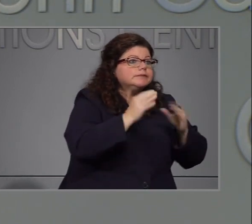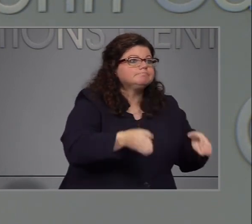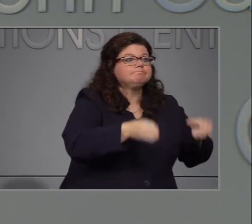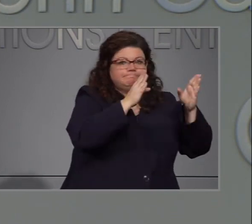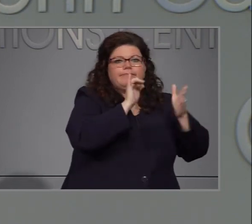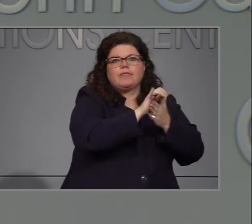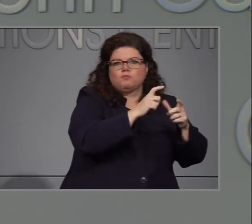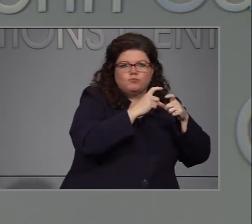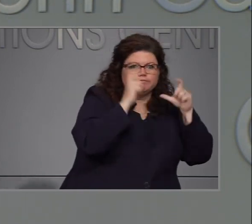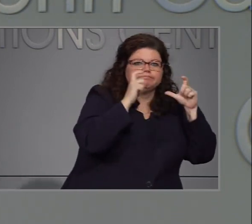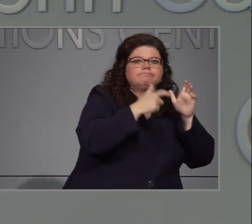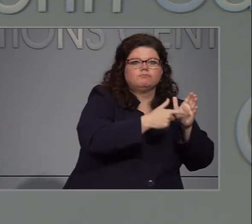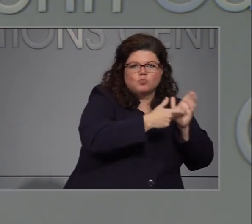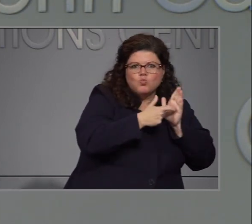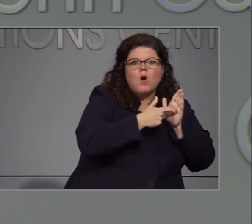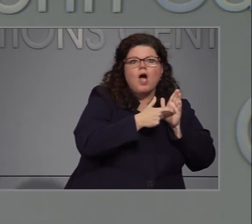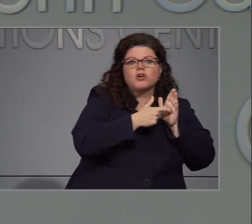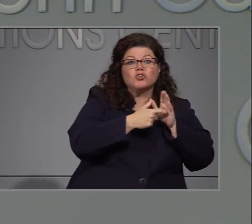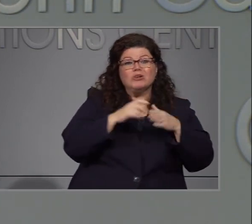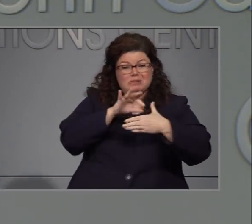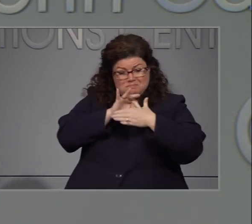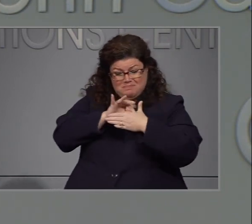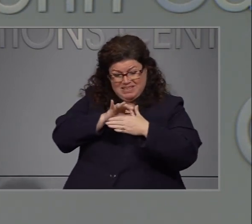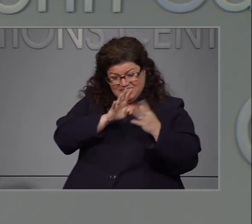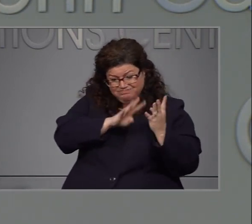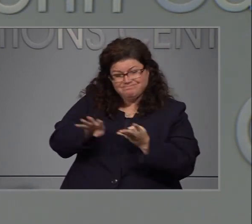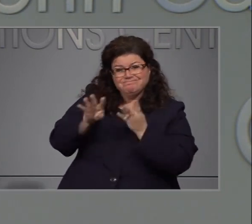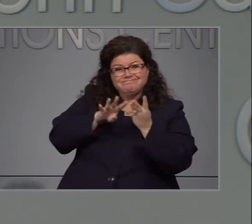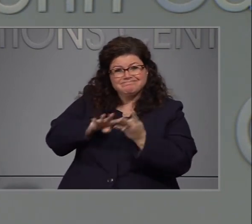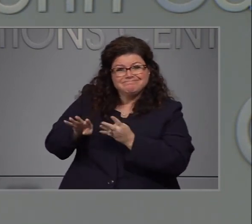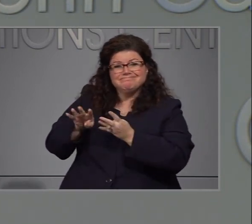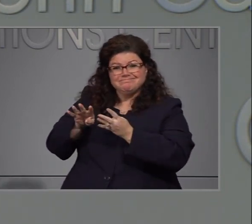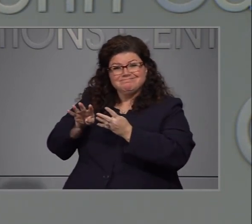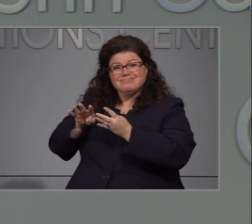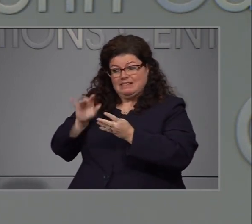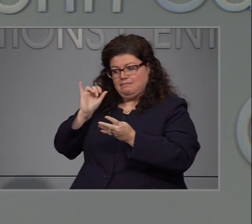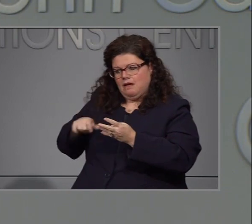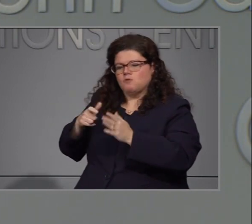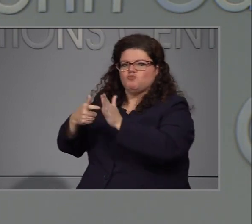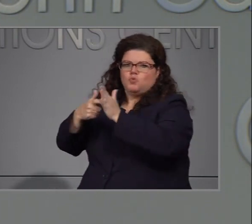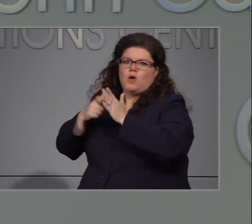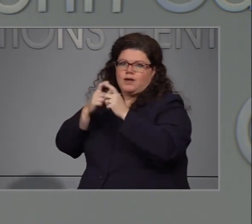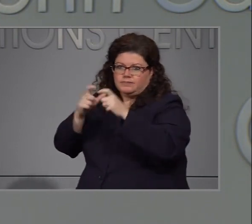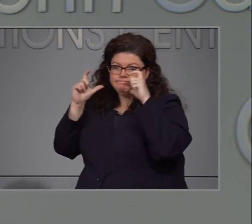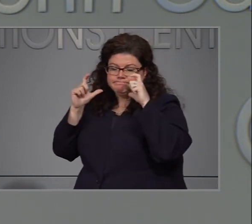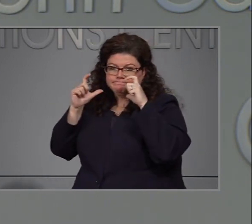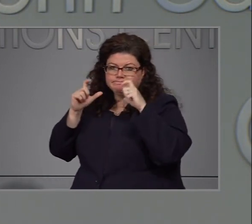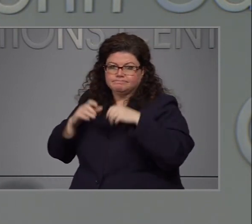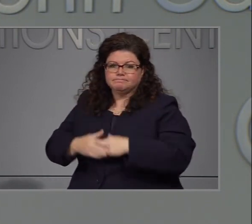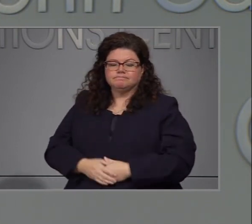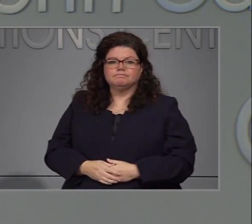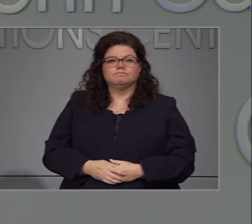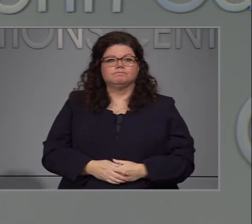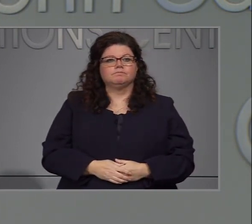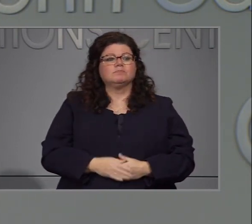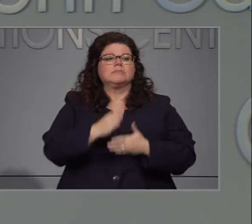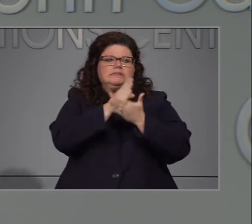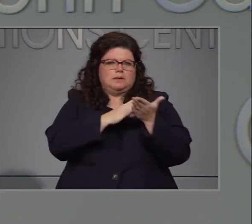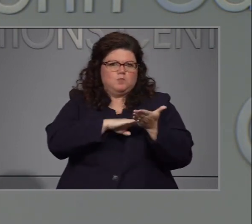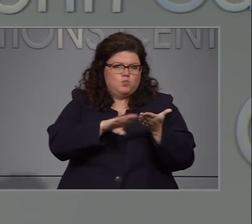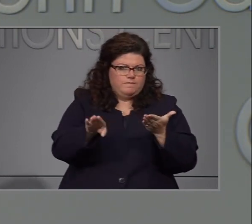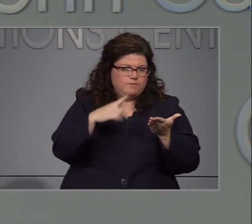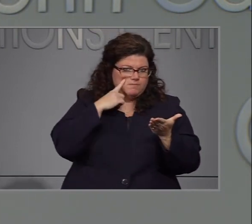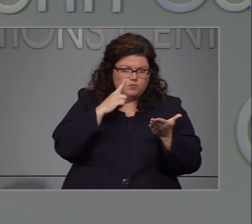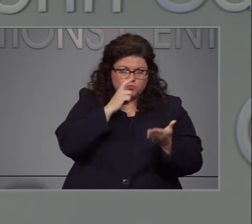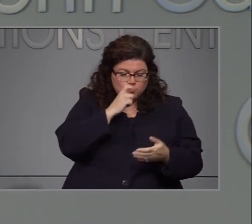de carne y agricultura. Existen excepciones, incluyendo personas con condiciones médicas y los niños menores de 11